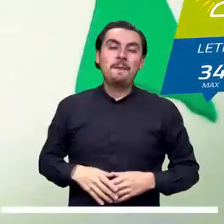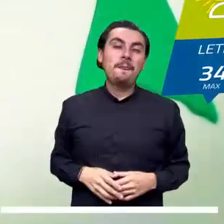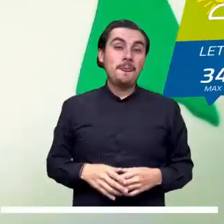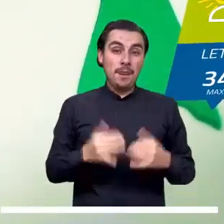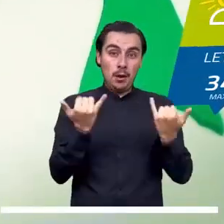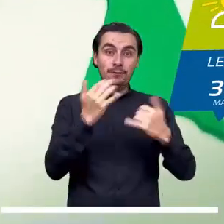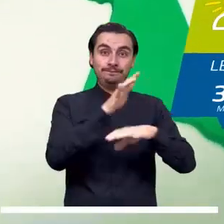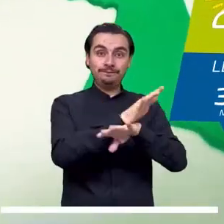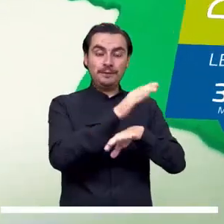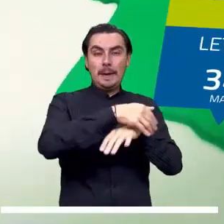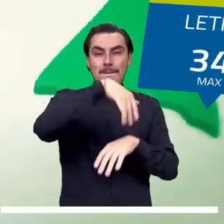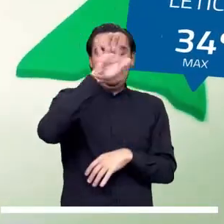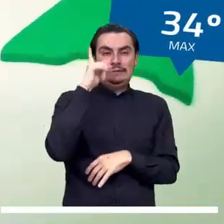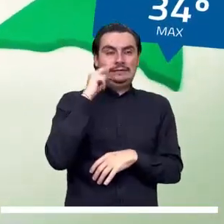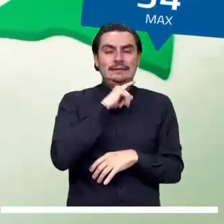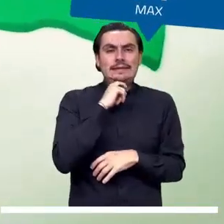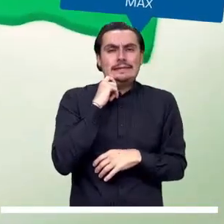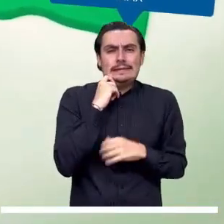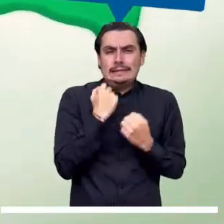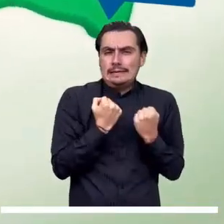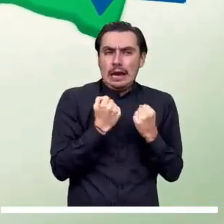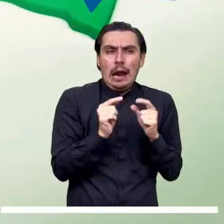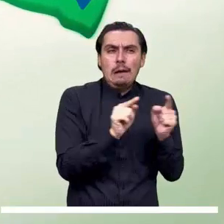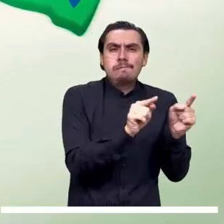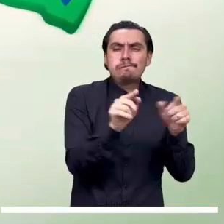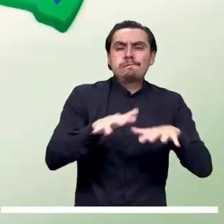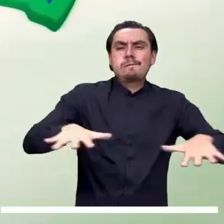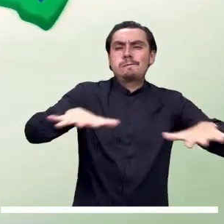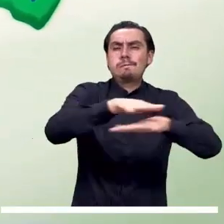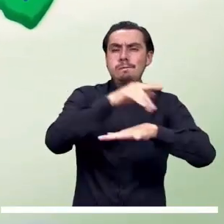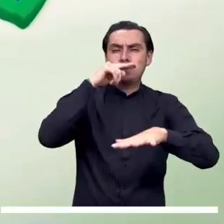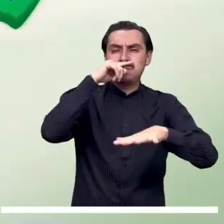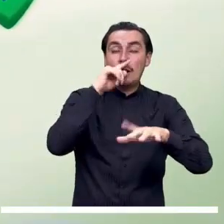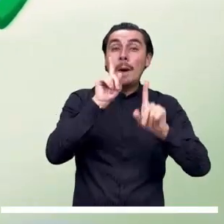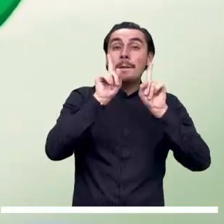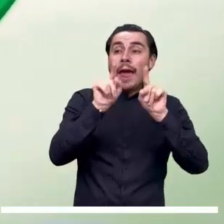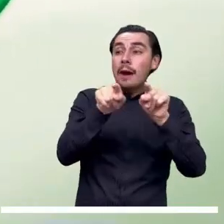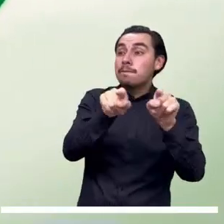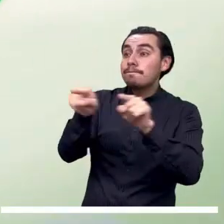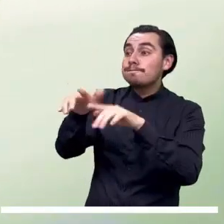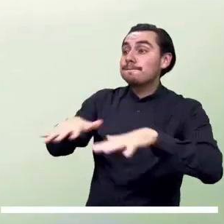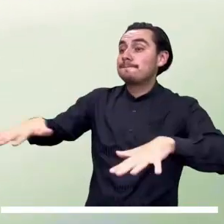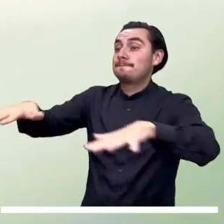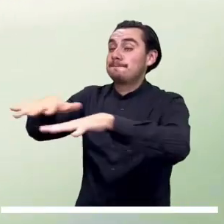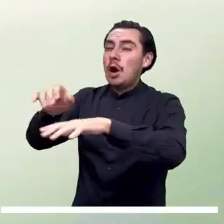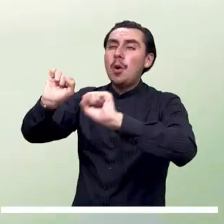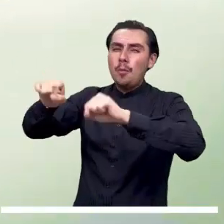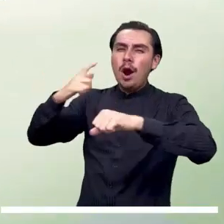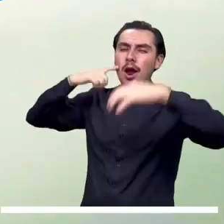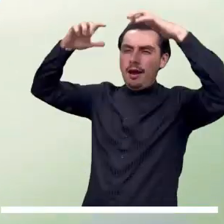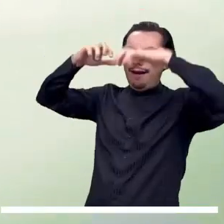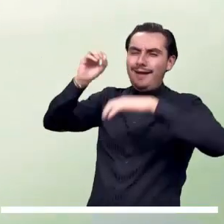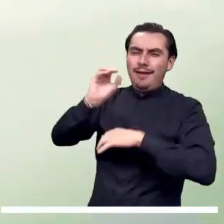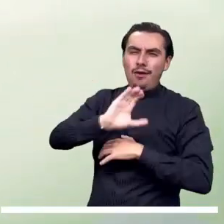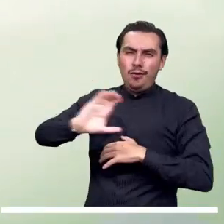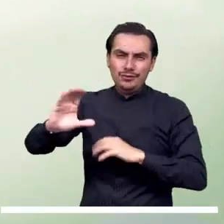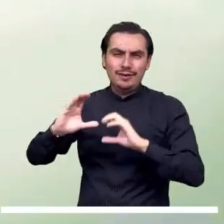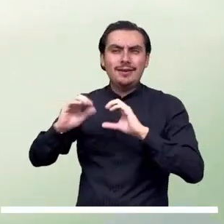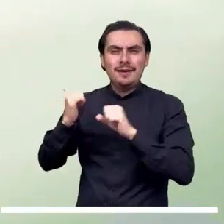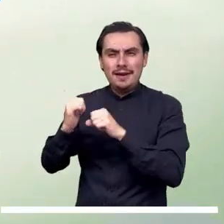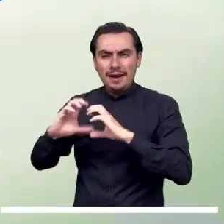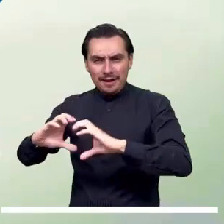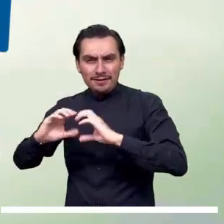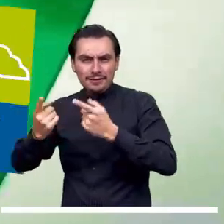región amazónica permanece con cielo nublado y con precipitaciones en la mayoría del territorio, aunque podría llover en Guaviare